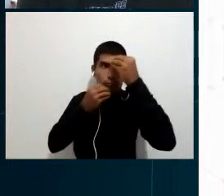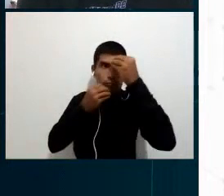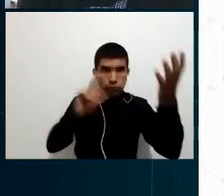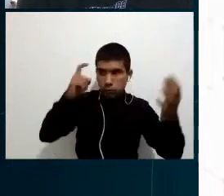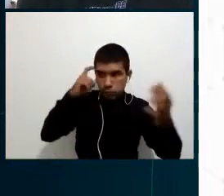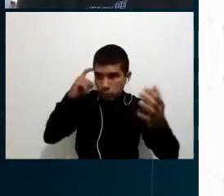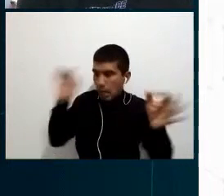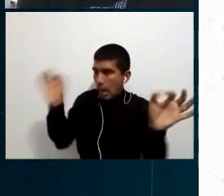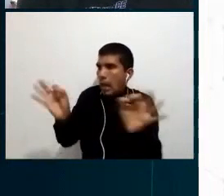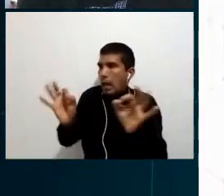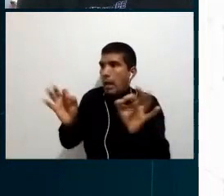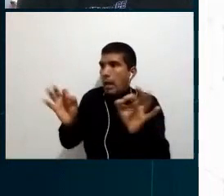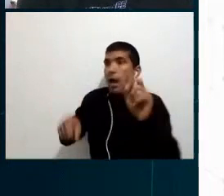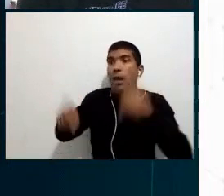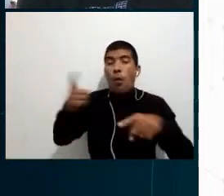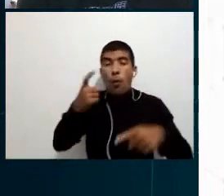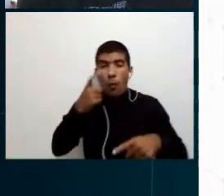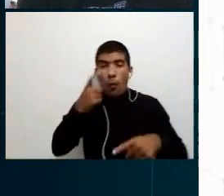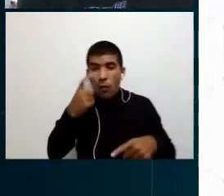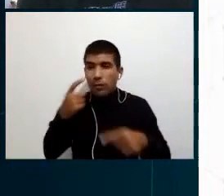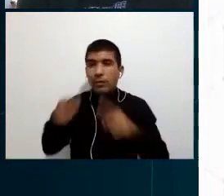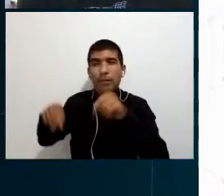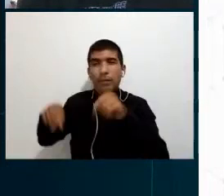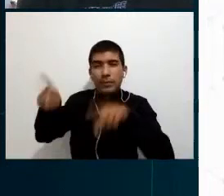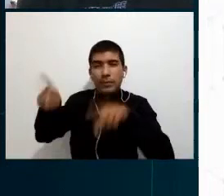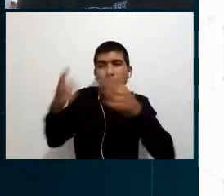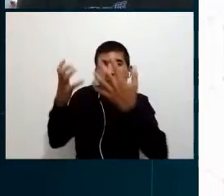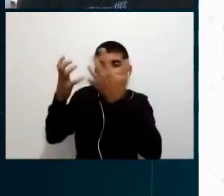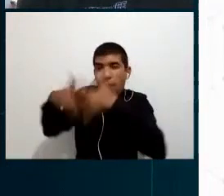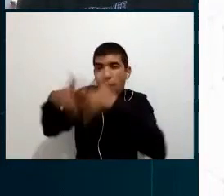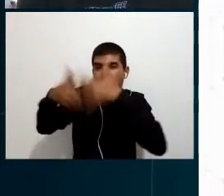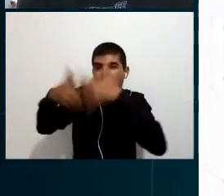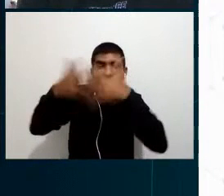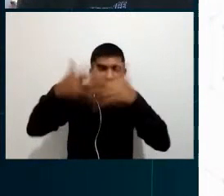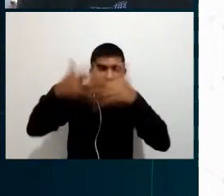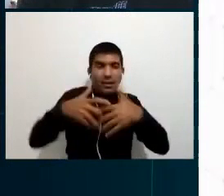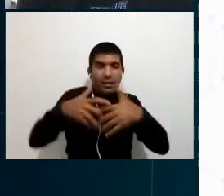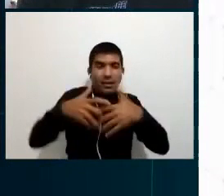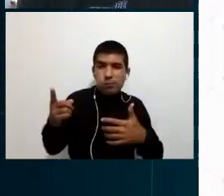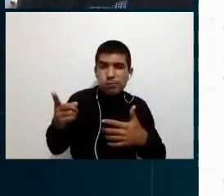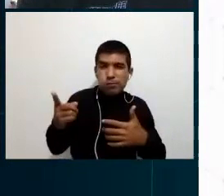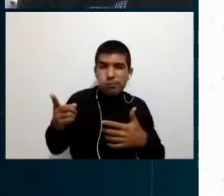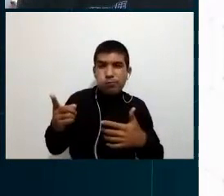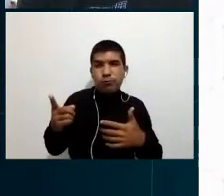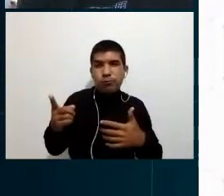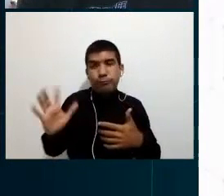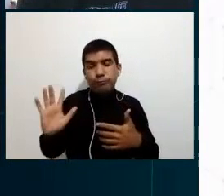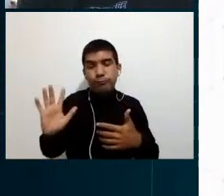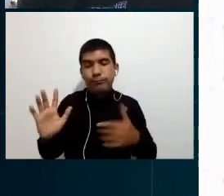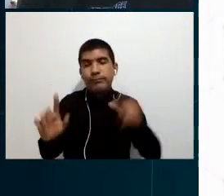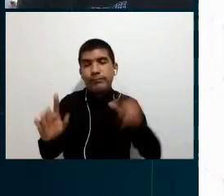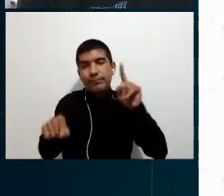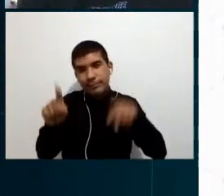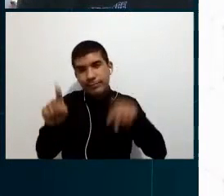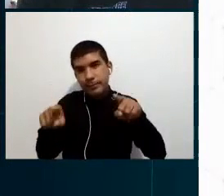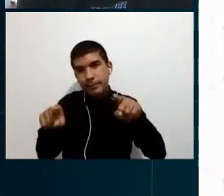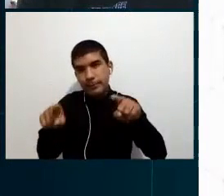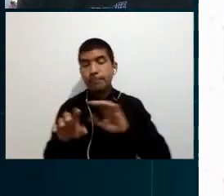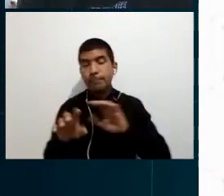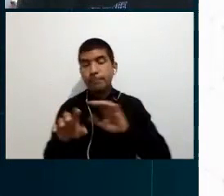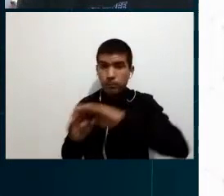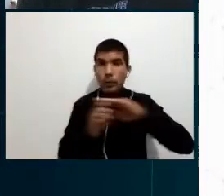hay algunos casos adicionales que, por el contrario, son más rigurosos en el cumplimiento de